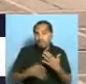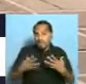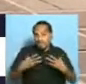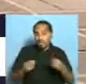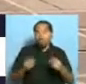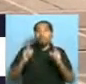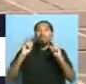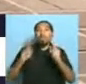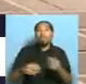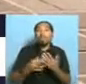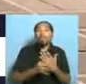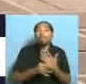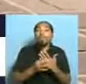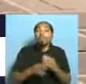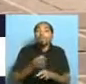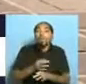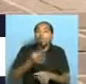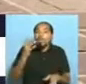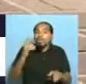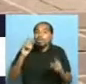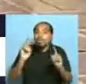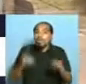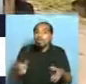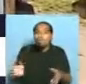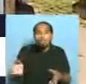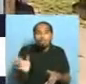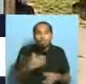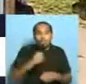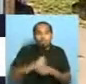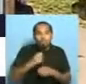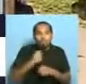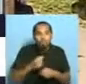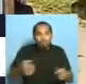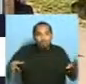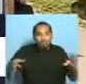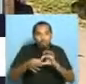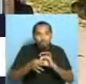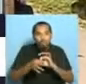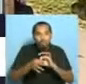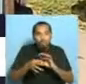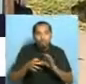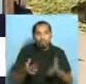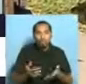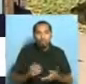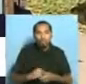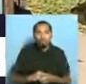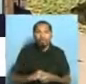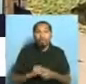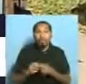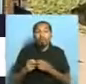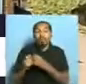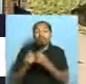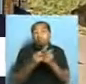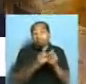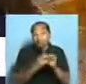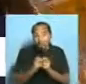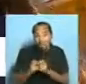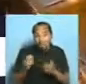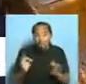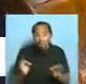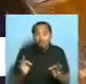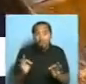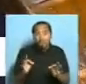Educación también, con el director del Hospital Materno Infantil, hablando de este tema y también de estas necesidades que surgen, y con la